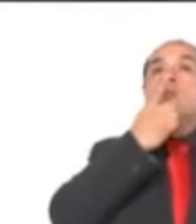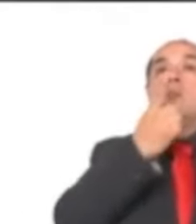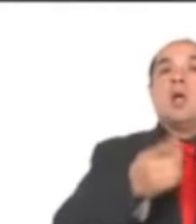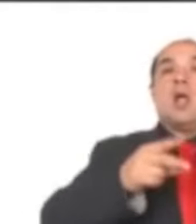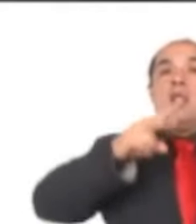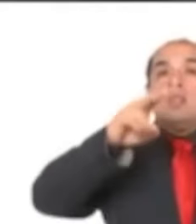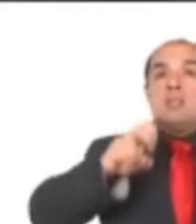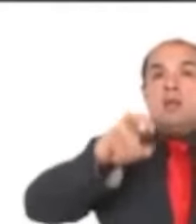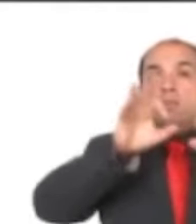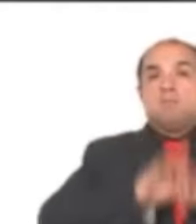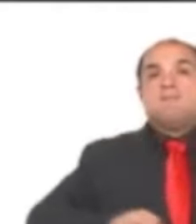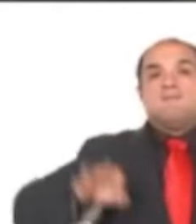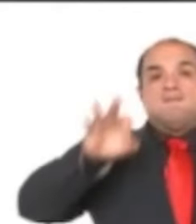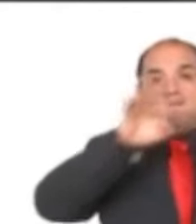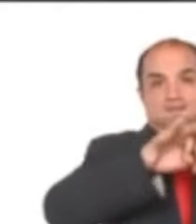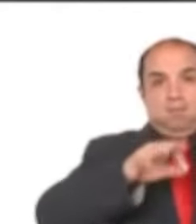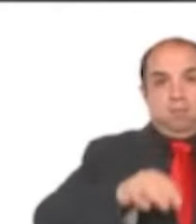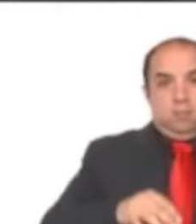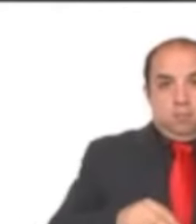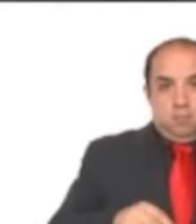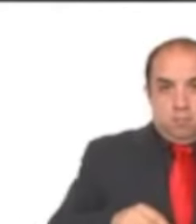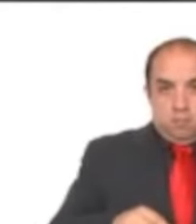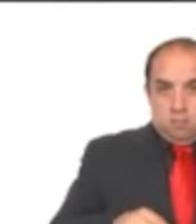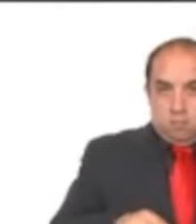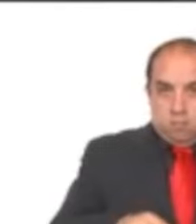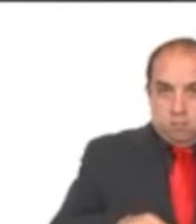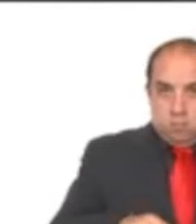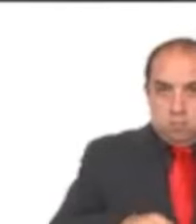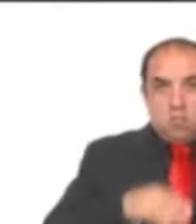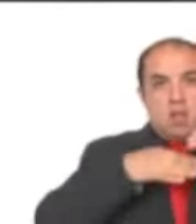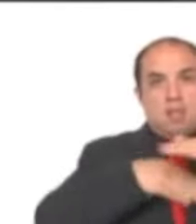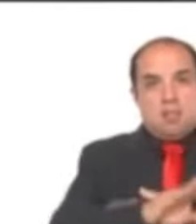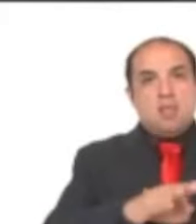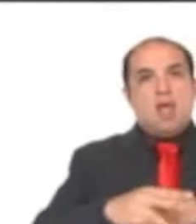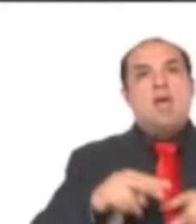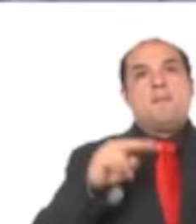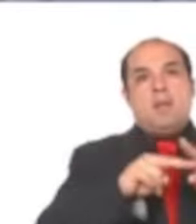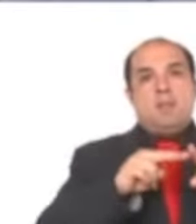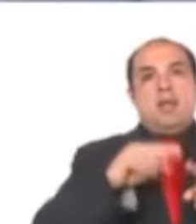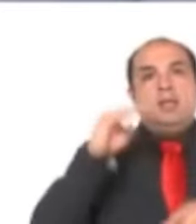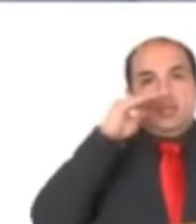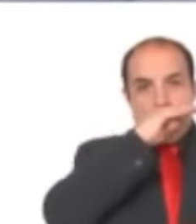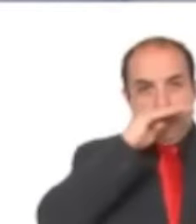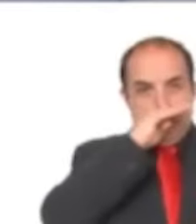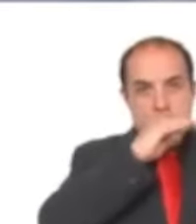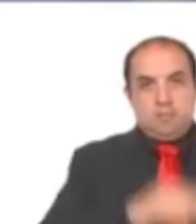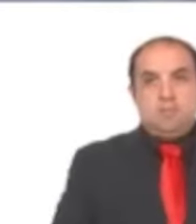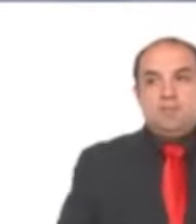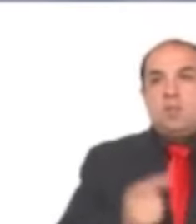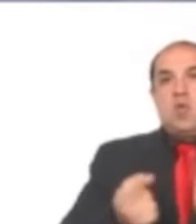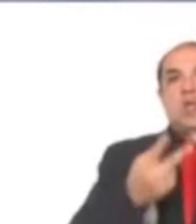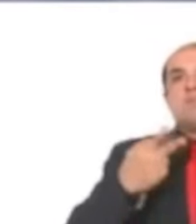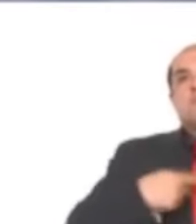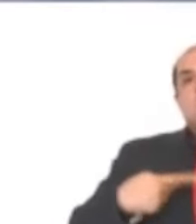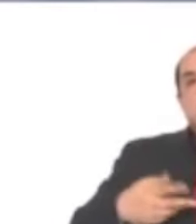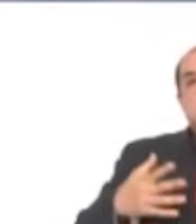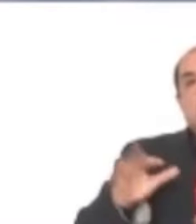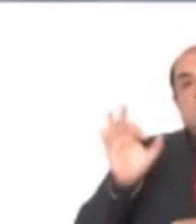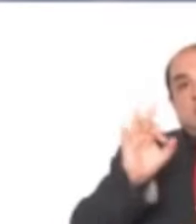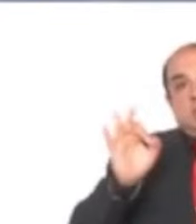cuestión muy, muy importante. La entrada al parque es gratuita. Hay personas que tal